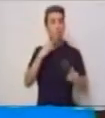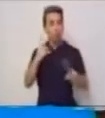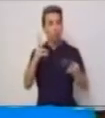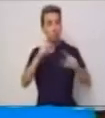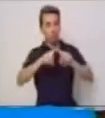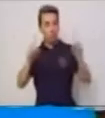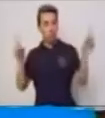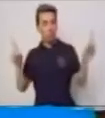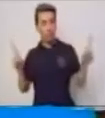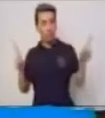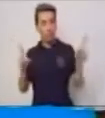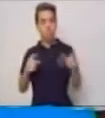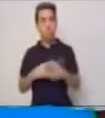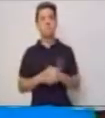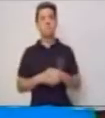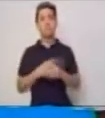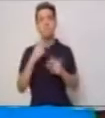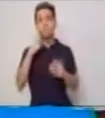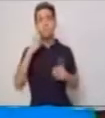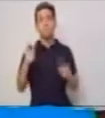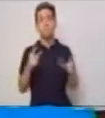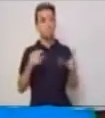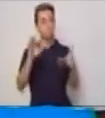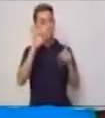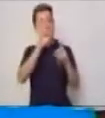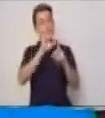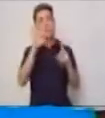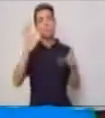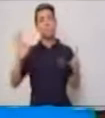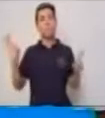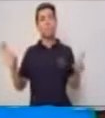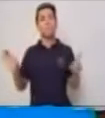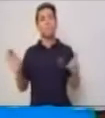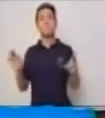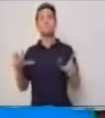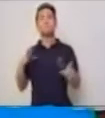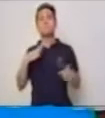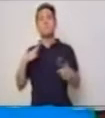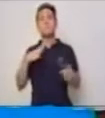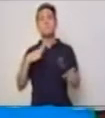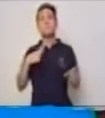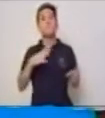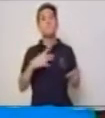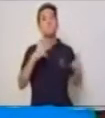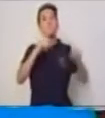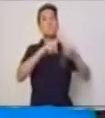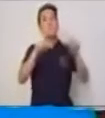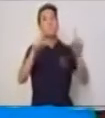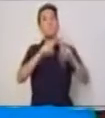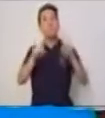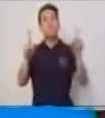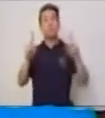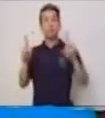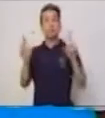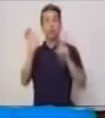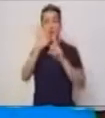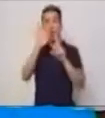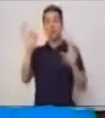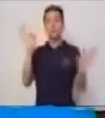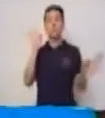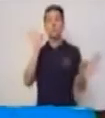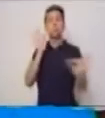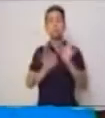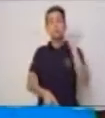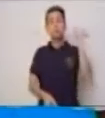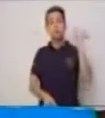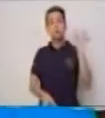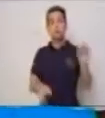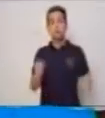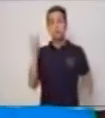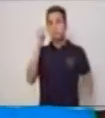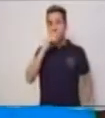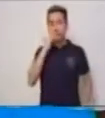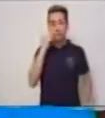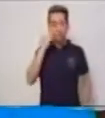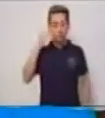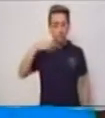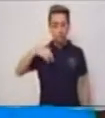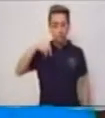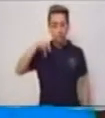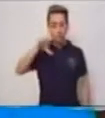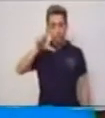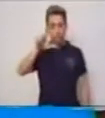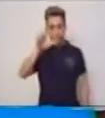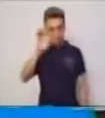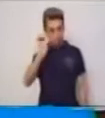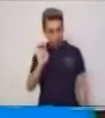Dentro de las oraciones vamos a encontrar diferentes tipos de oraciones. Dentro de